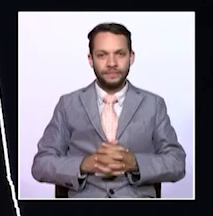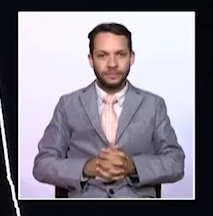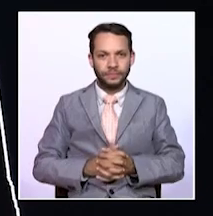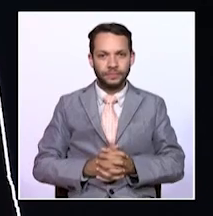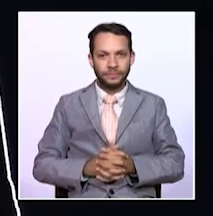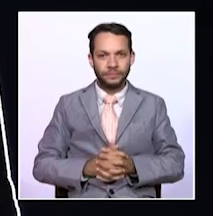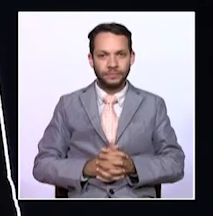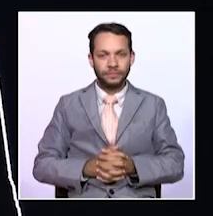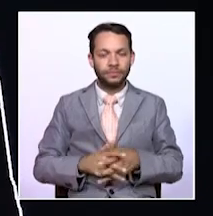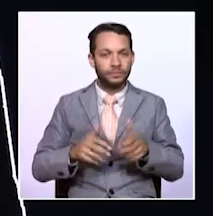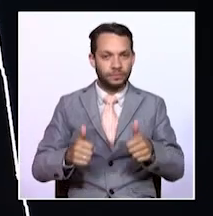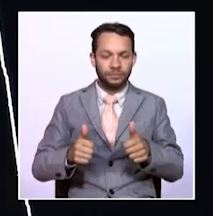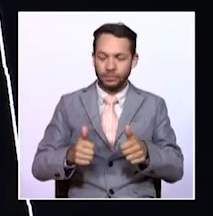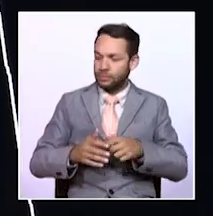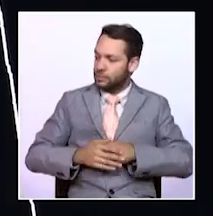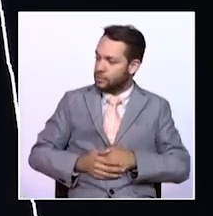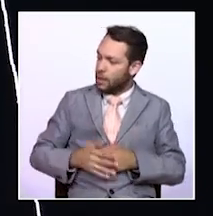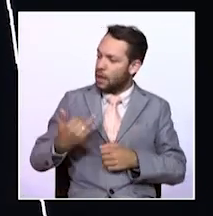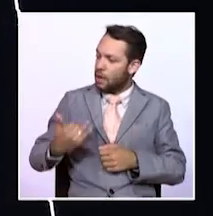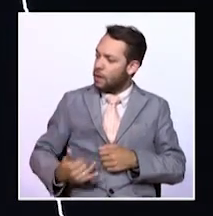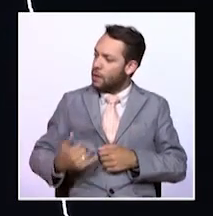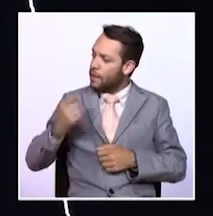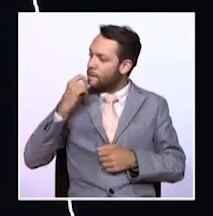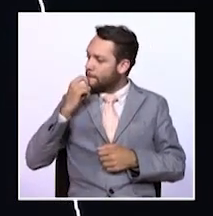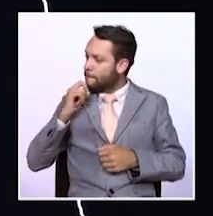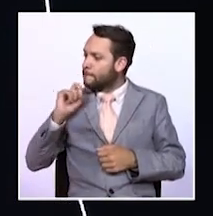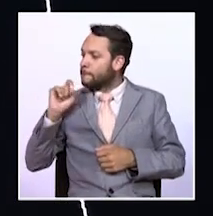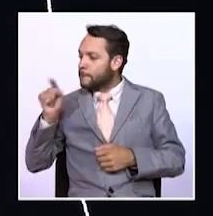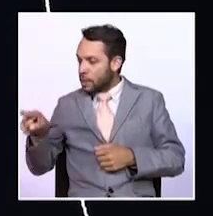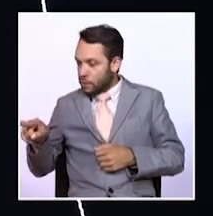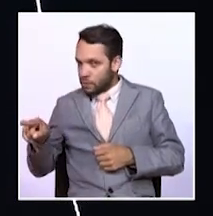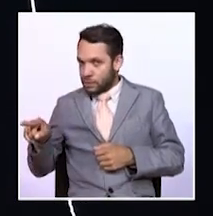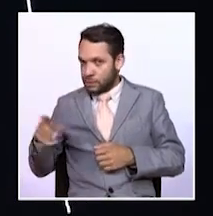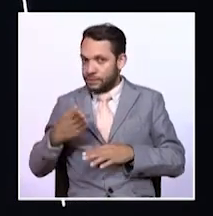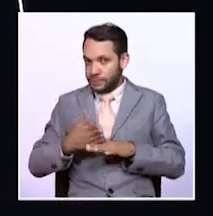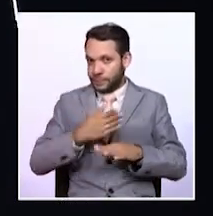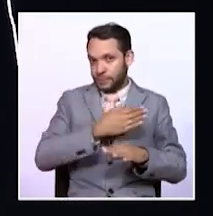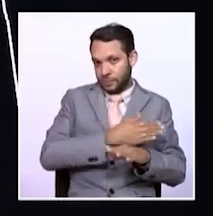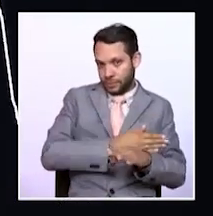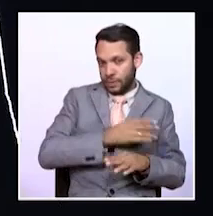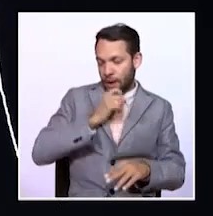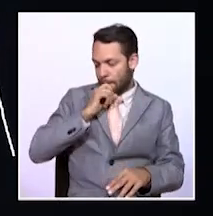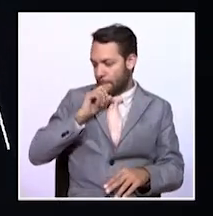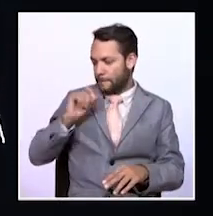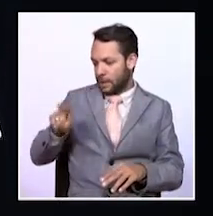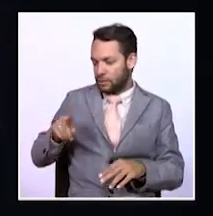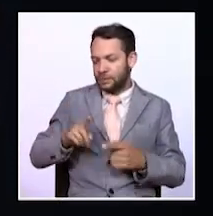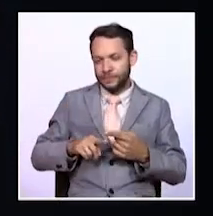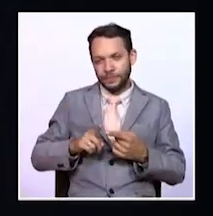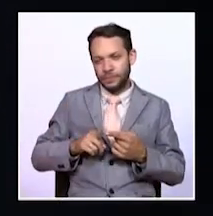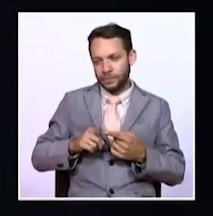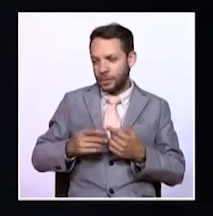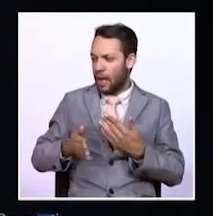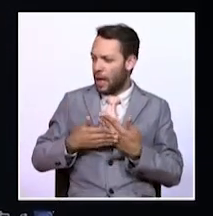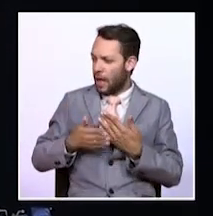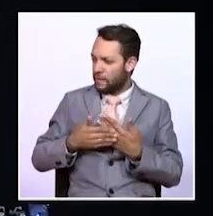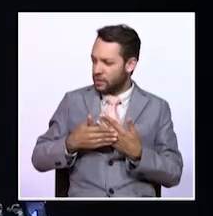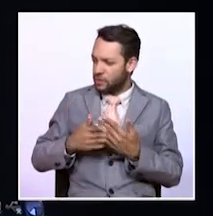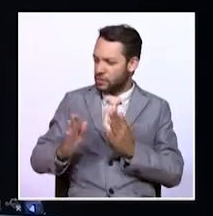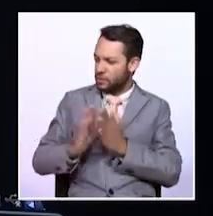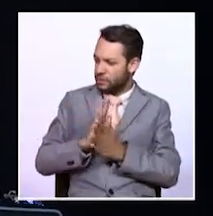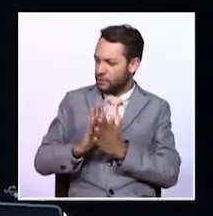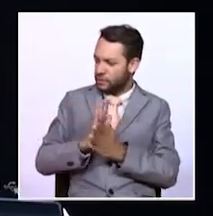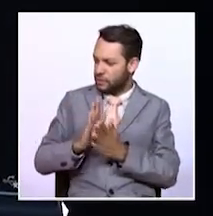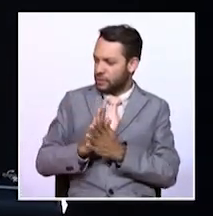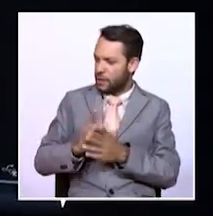Bueno. Doctor, una pregunta. Usted ahorita nos estaba hablando de una de las condiciones que encontramos muy frecuentemente